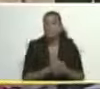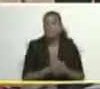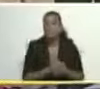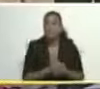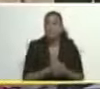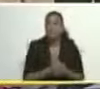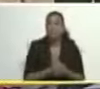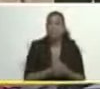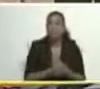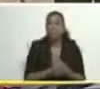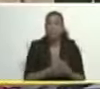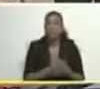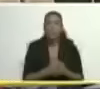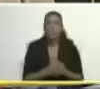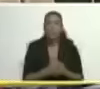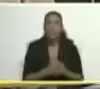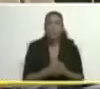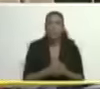No vamos